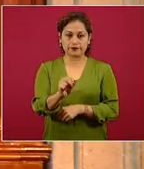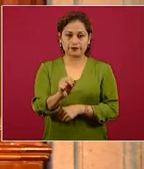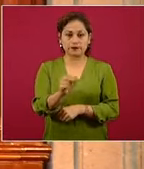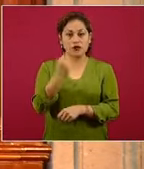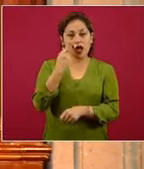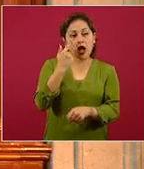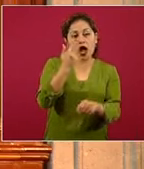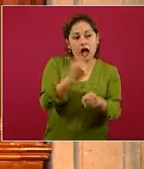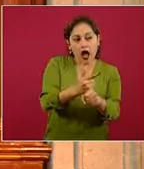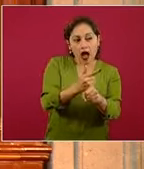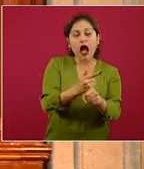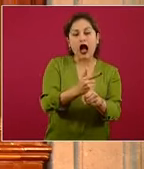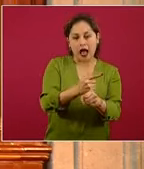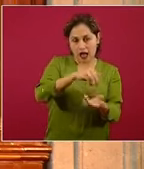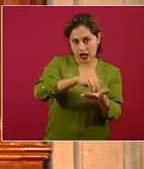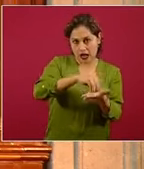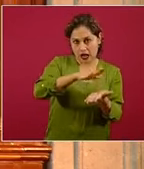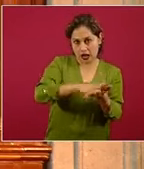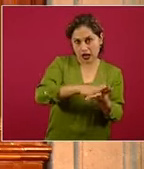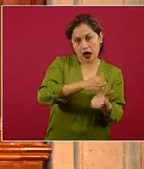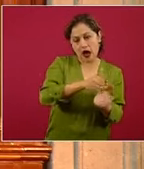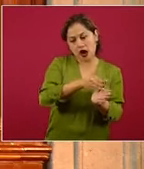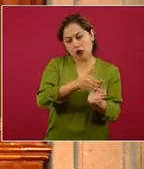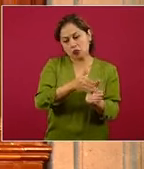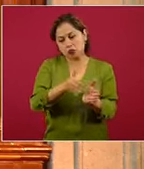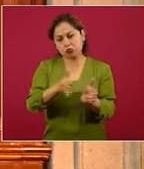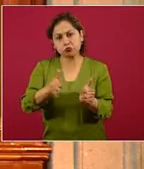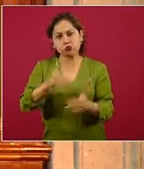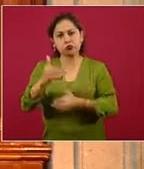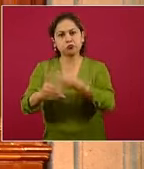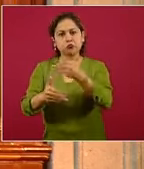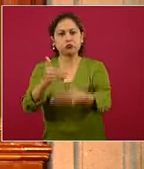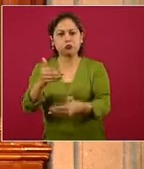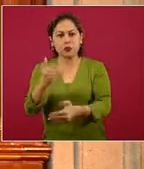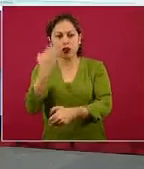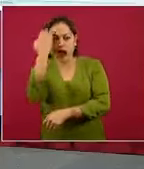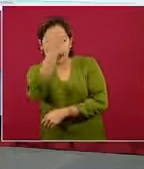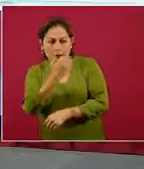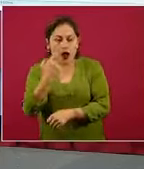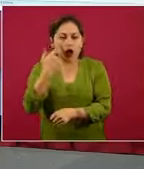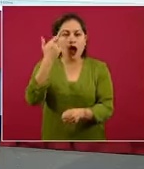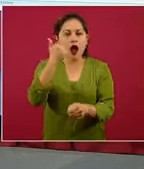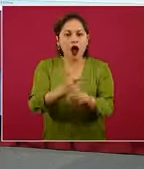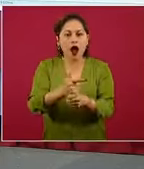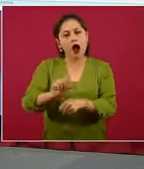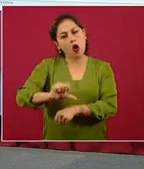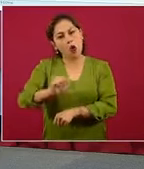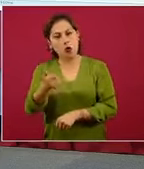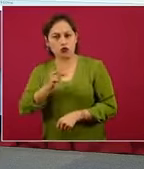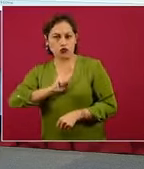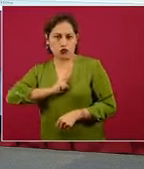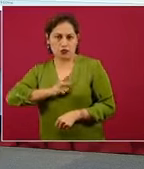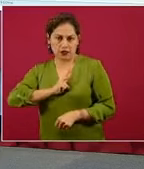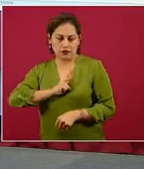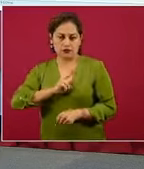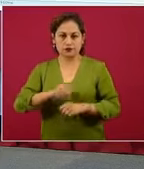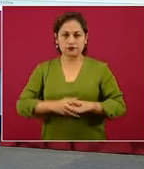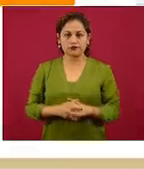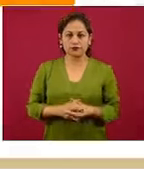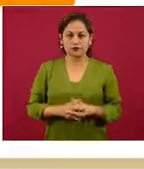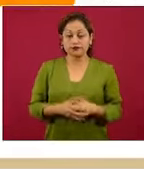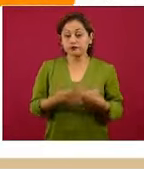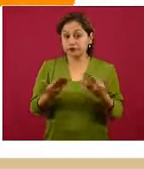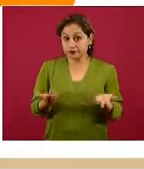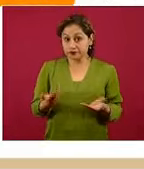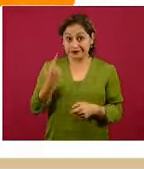tanto confirma que es el virus SARS-CoV-2 el que está produciendo esta infección respiratoria aguda. De hecho, si vemos